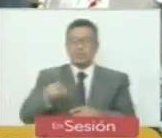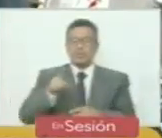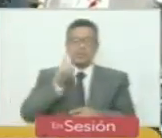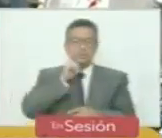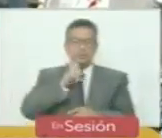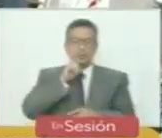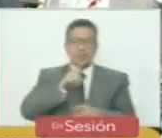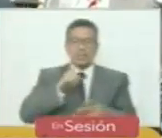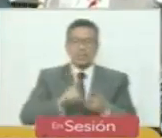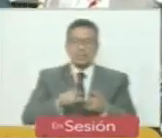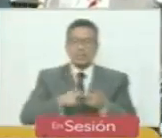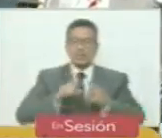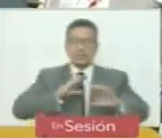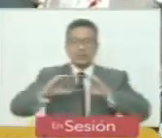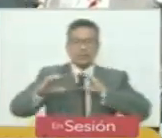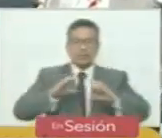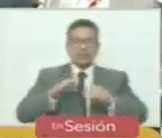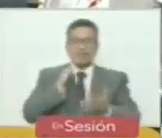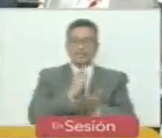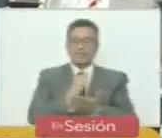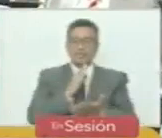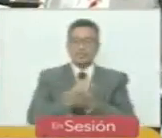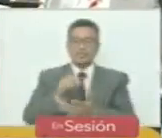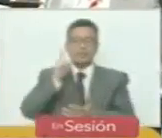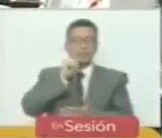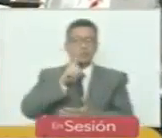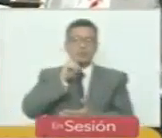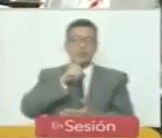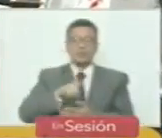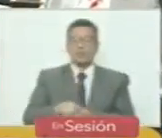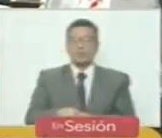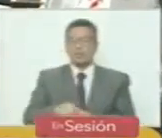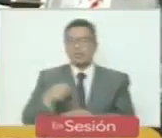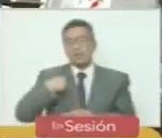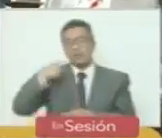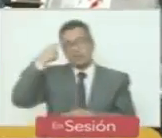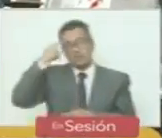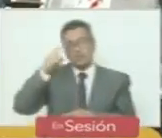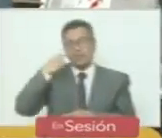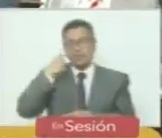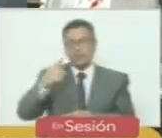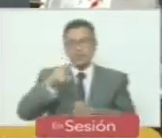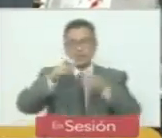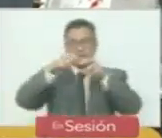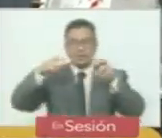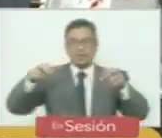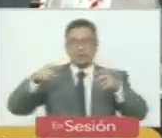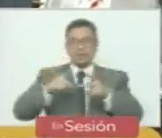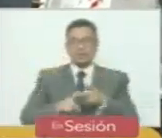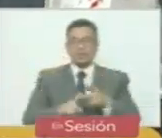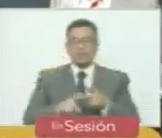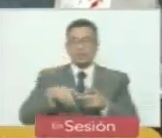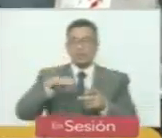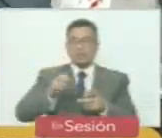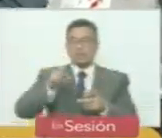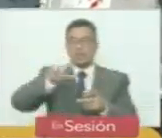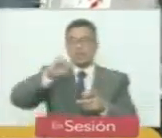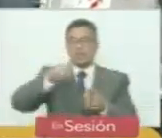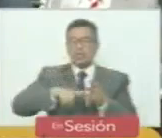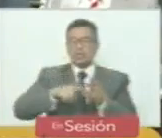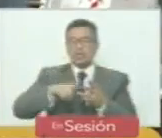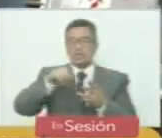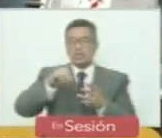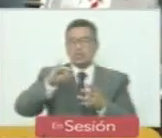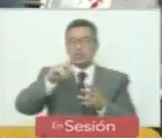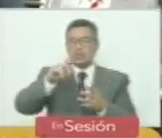los medios de comunicación siempre mienten. Habría que ver los titulares del Clarín, de